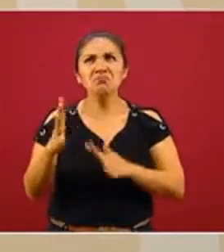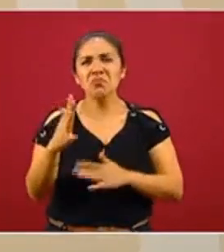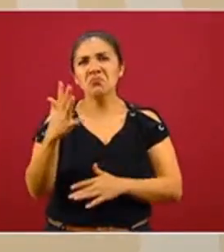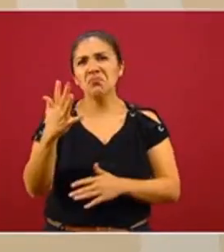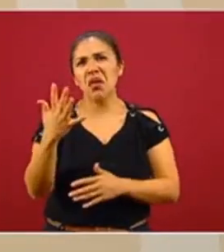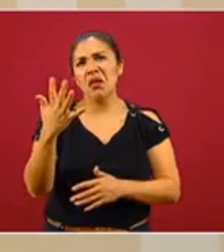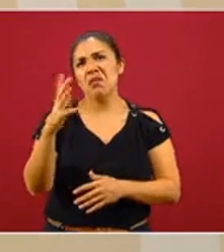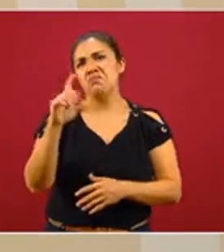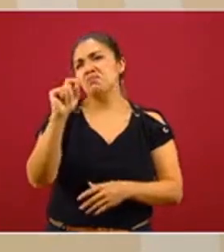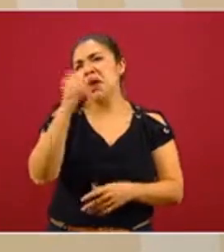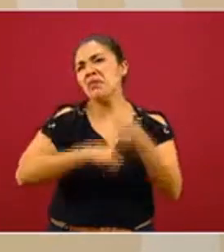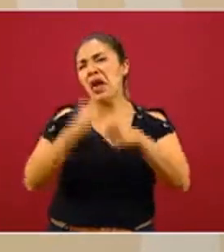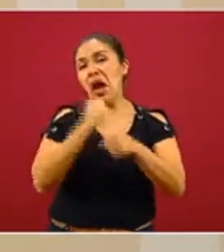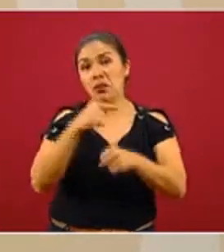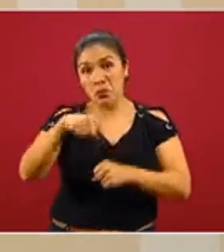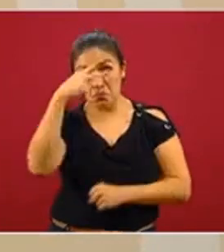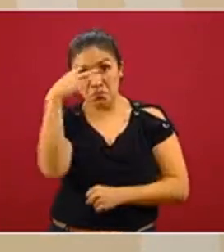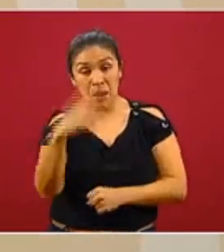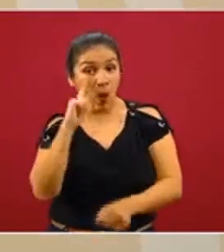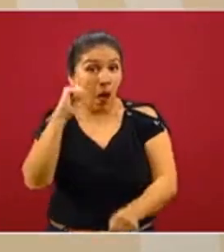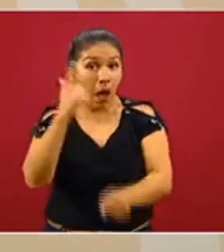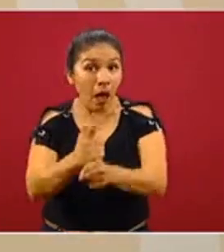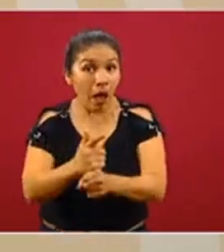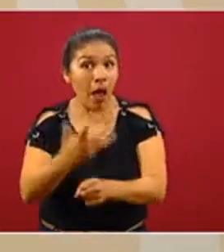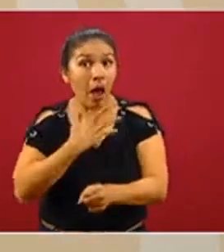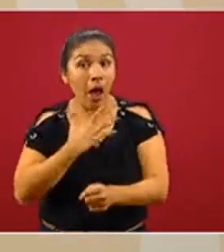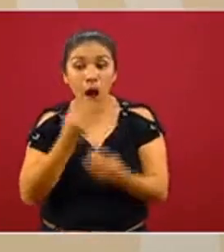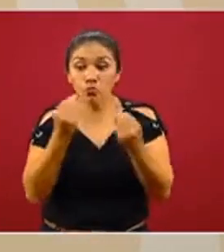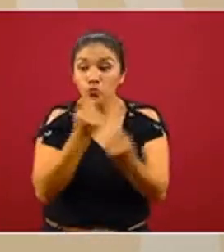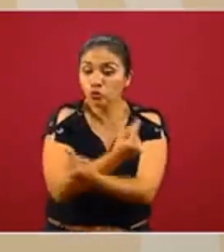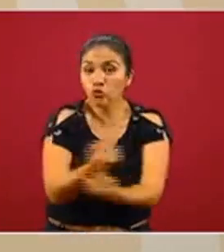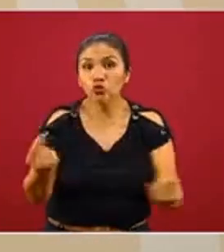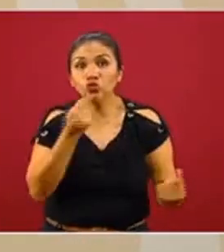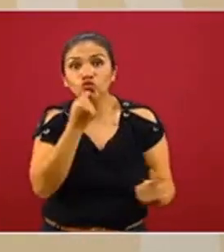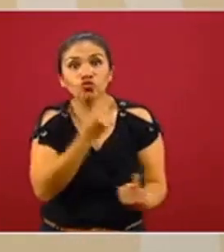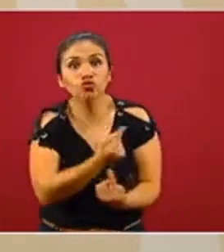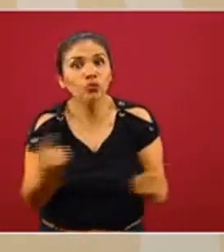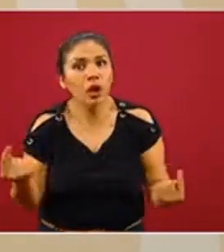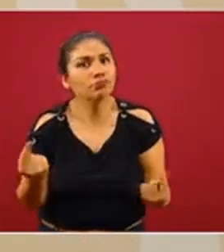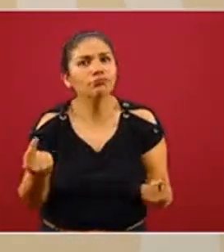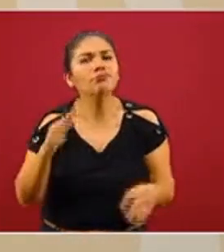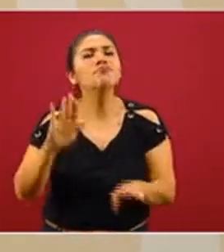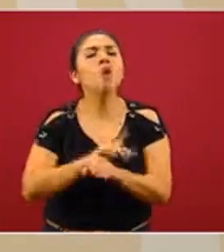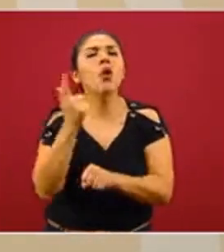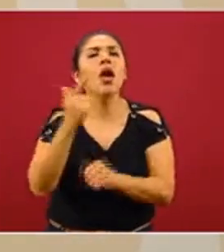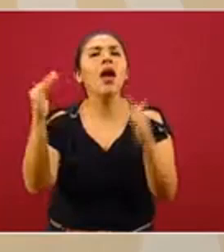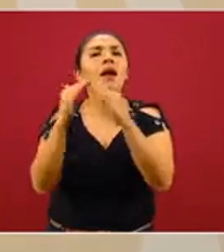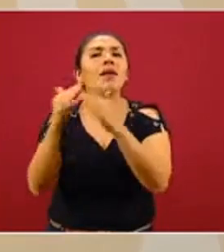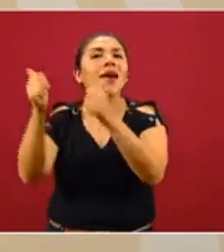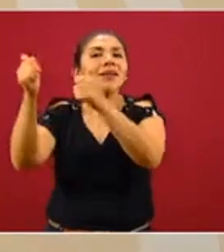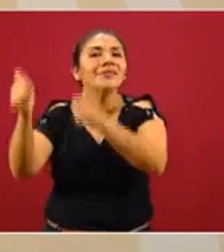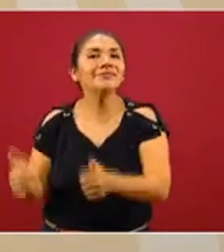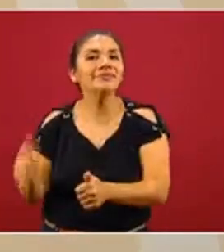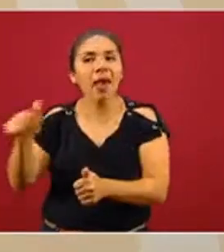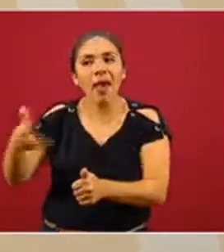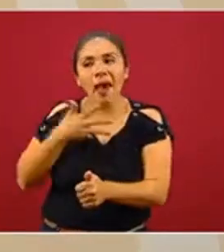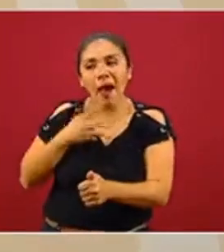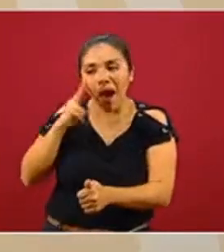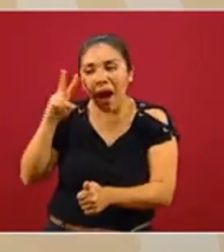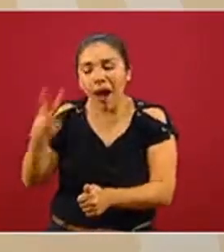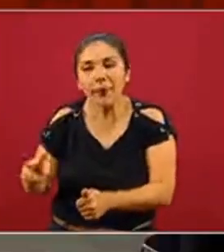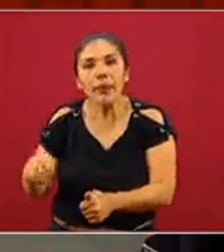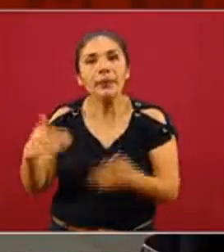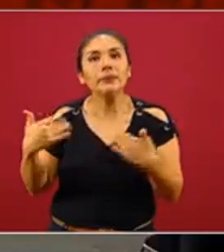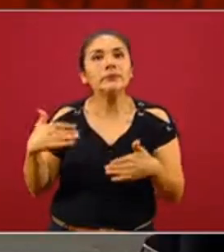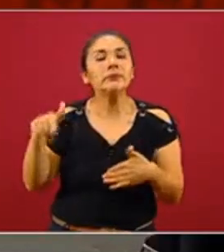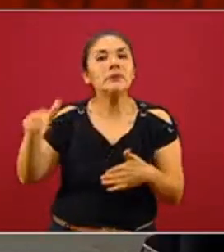décadas, México se había dado cuenta que tiene tantos niños y niñas. ¿Por qué? Porque los tenemos en casa, porque ahí están, porque estamos viendo cada